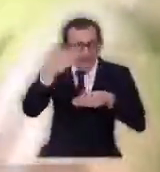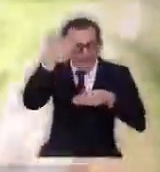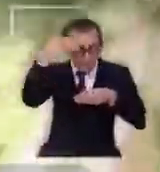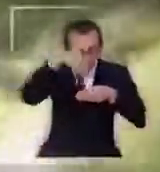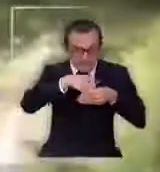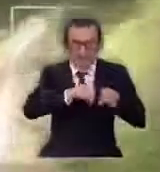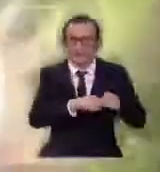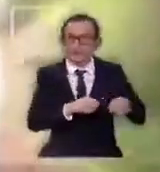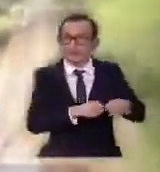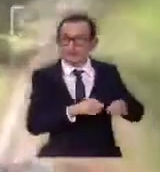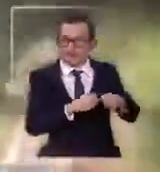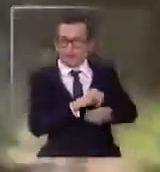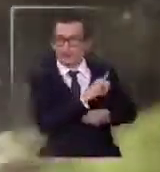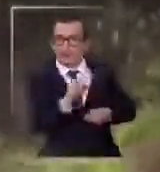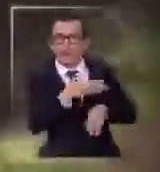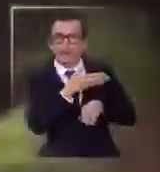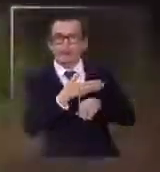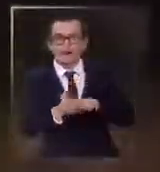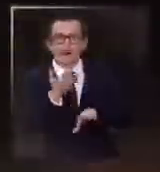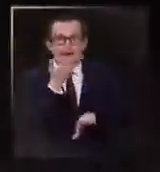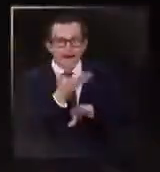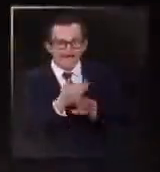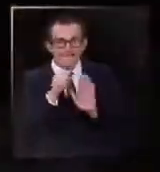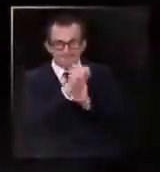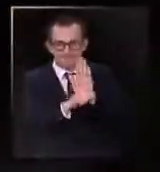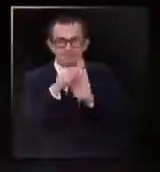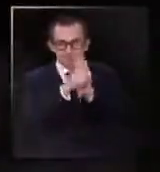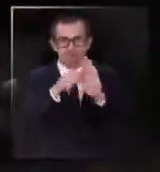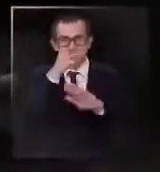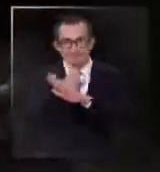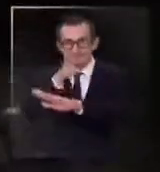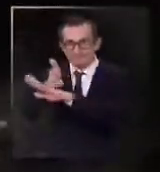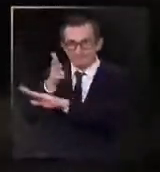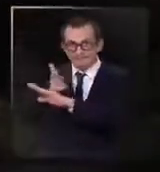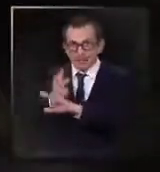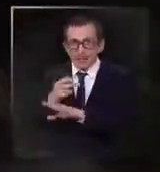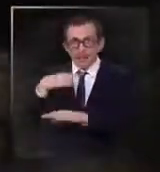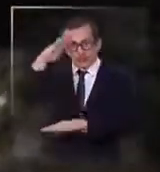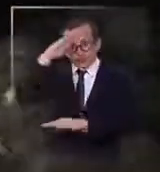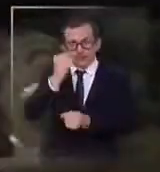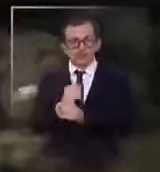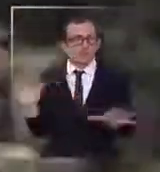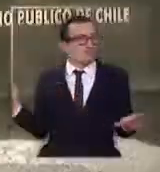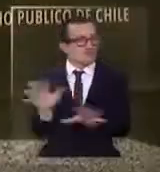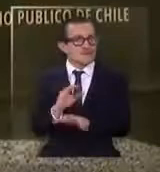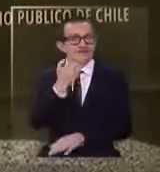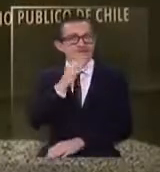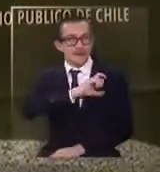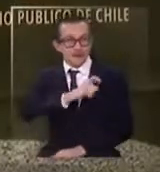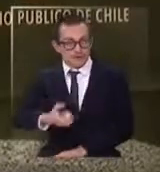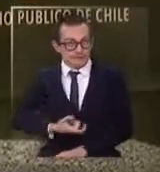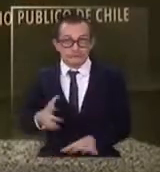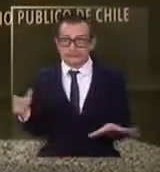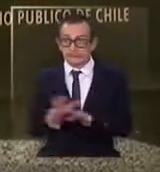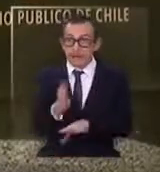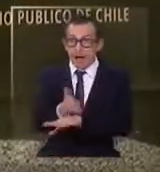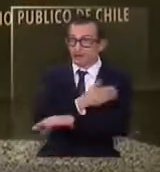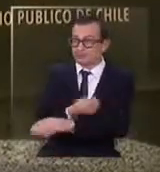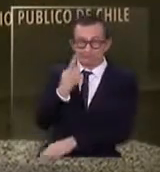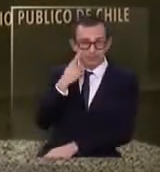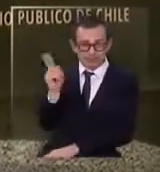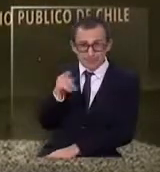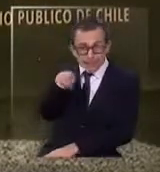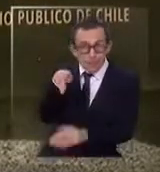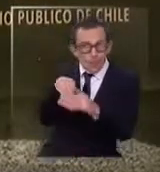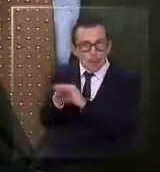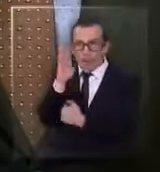fue destruida, más tarde aparecerían reveladores registros, remesón en carabineros y gobierno. No se tenía conocimiento, habían sido mantenidos